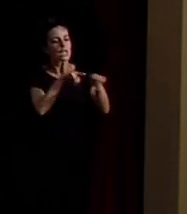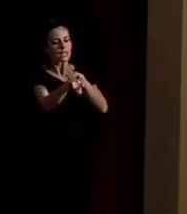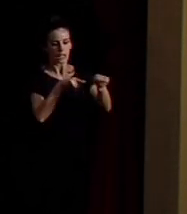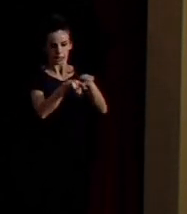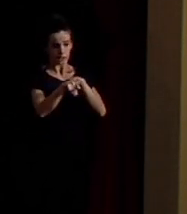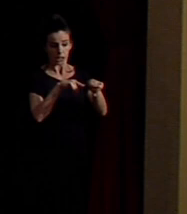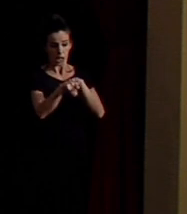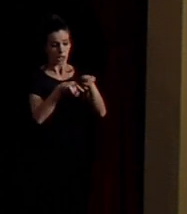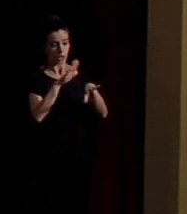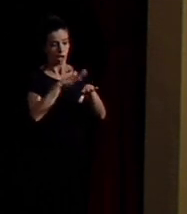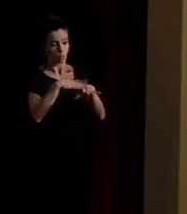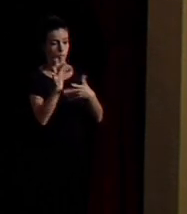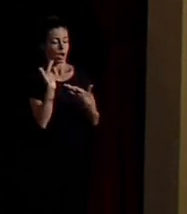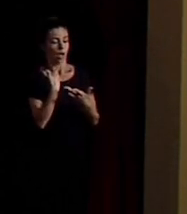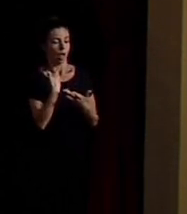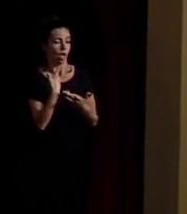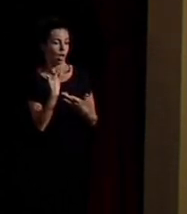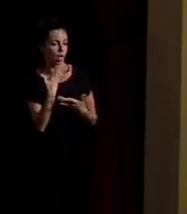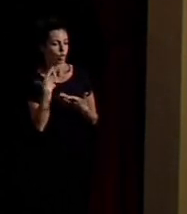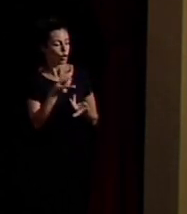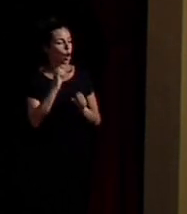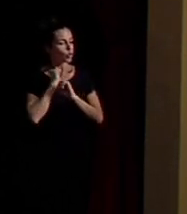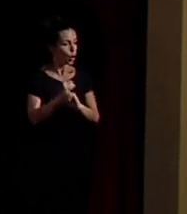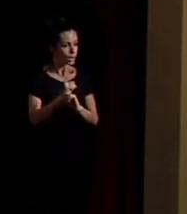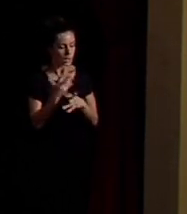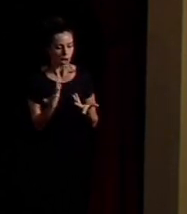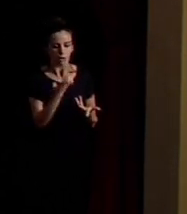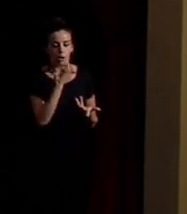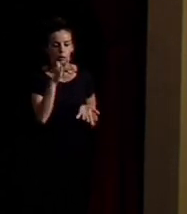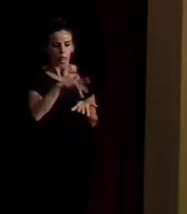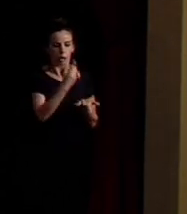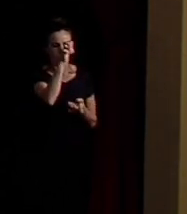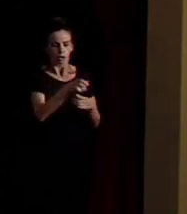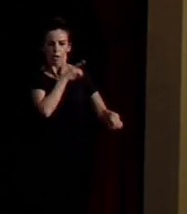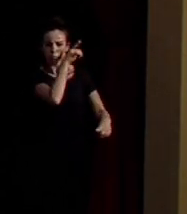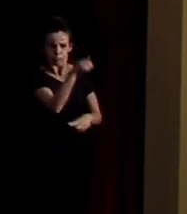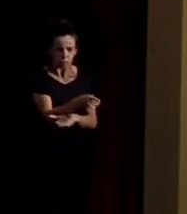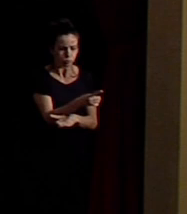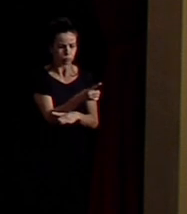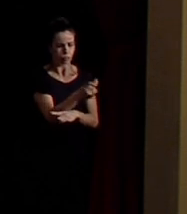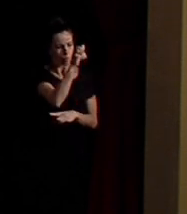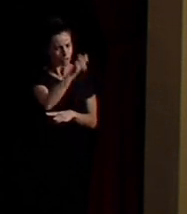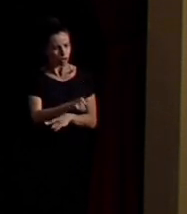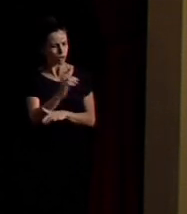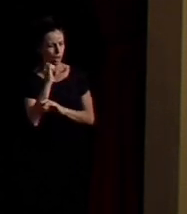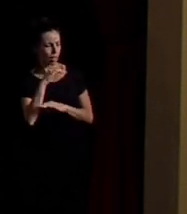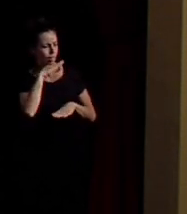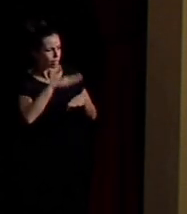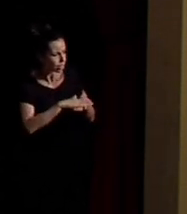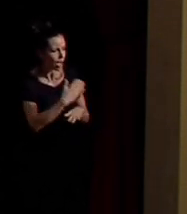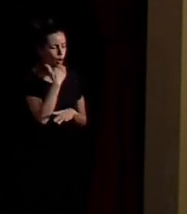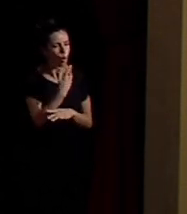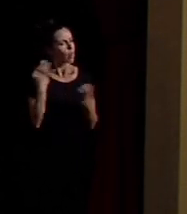dominación. Por lo tanto, en cualquier relación donde haya un doble eje dominante, dominado, dominada, efectivamente el